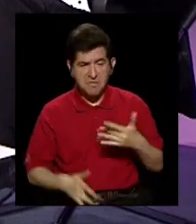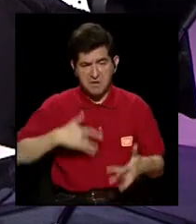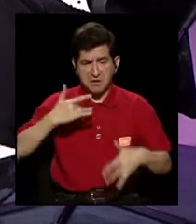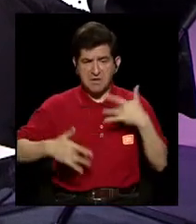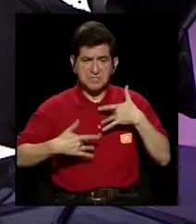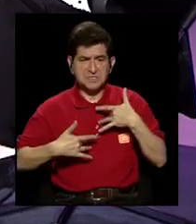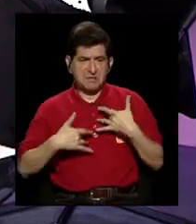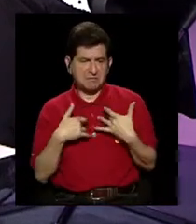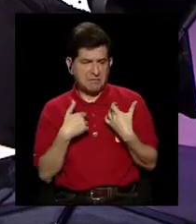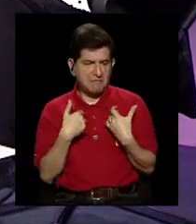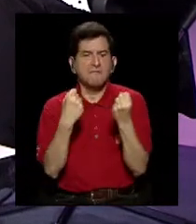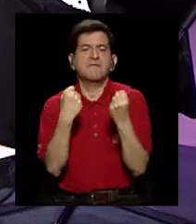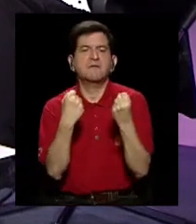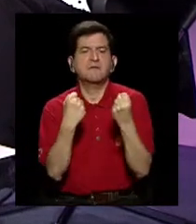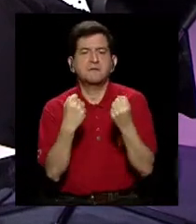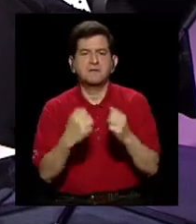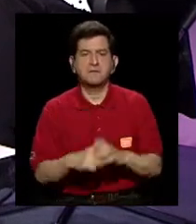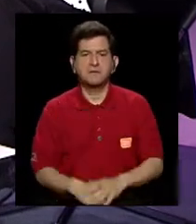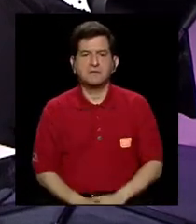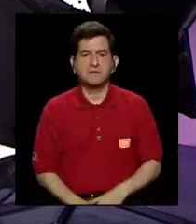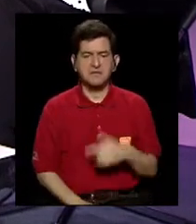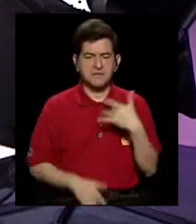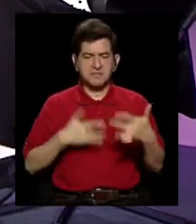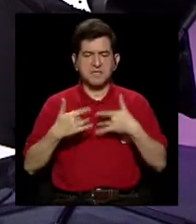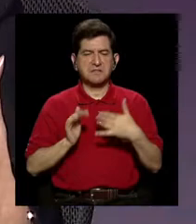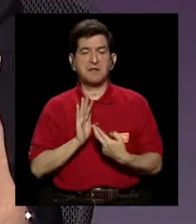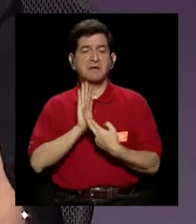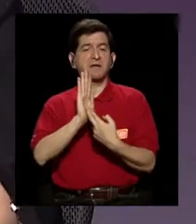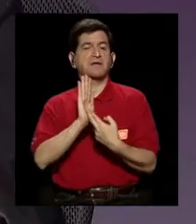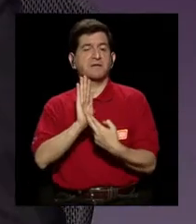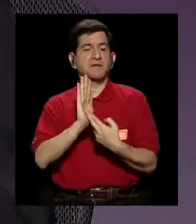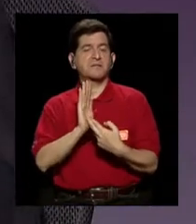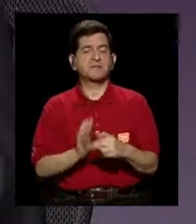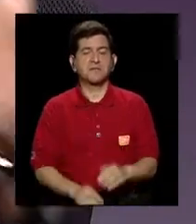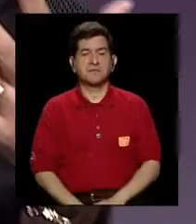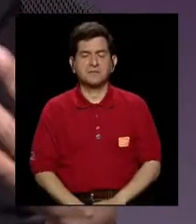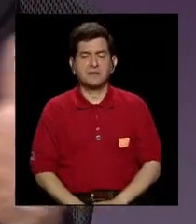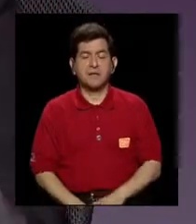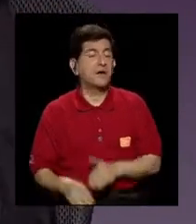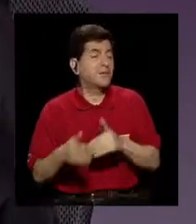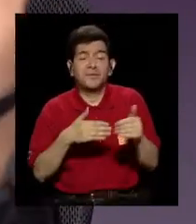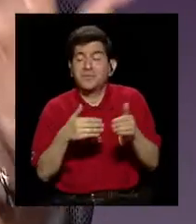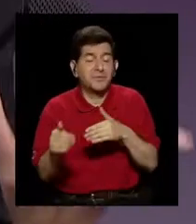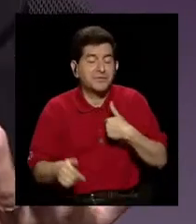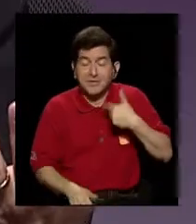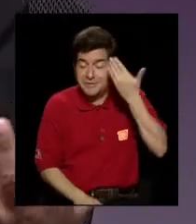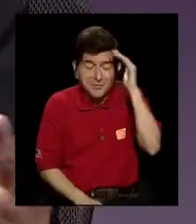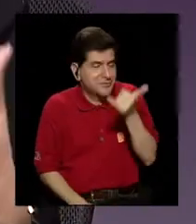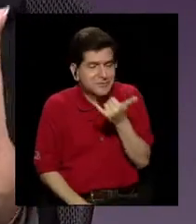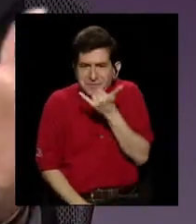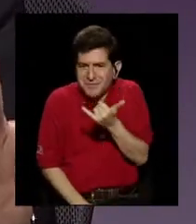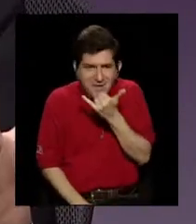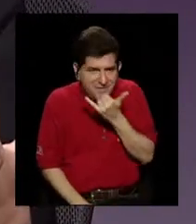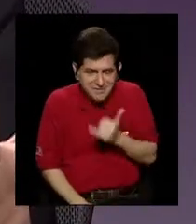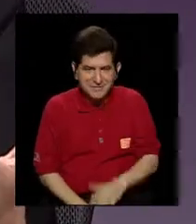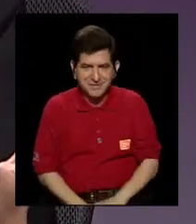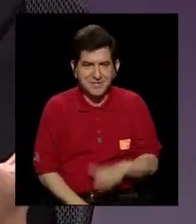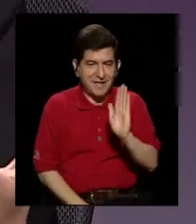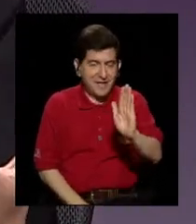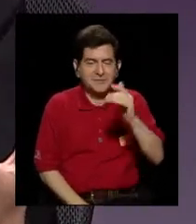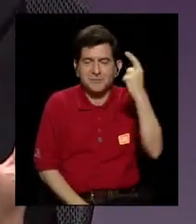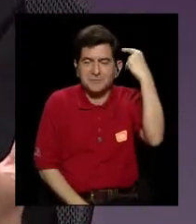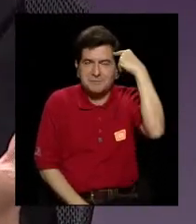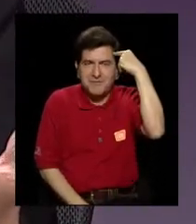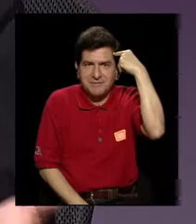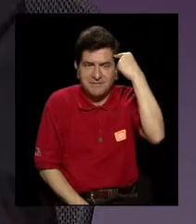sienten envalentonados, representados, o como sea, la verdad no sé qué está pasando, por sus